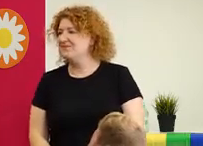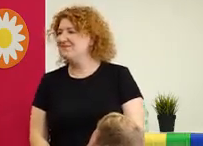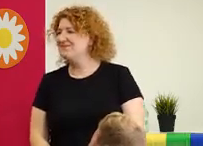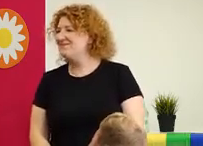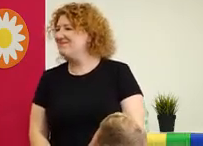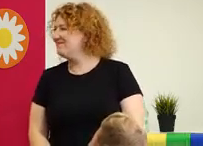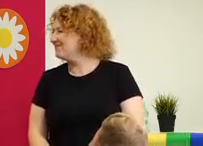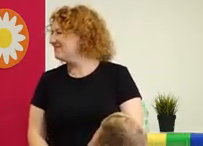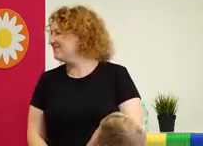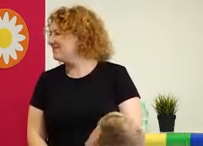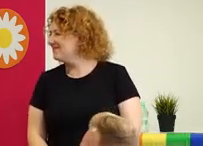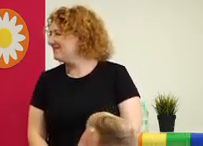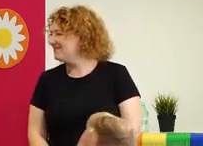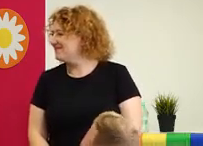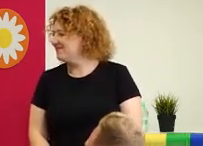feminista.